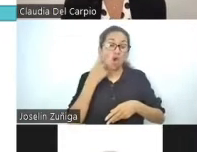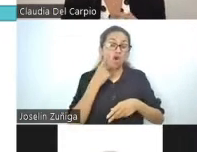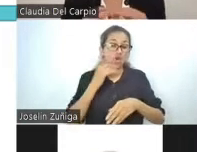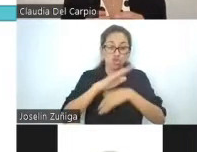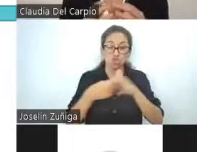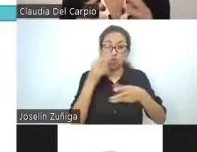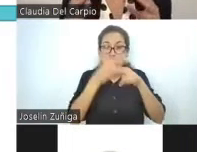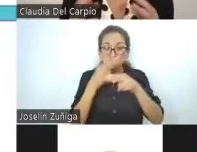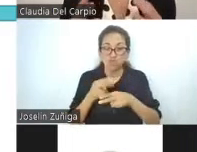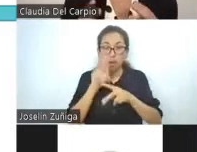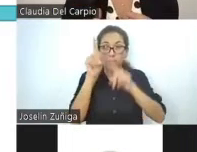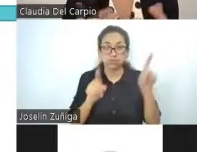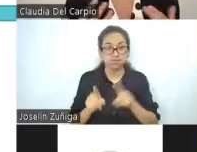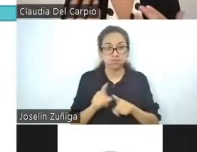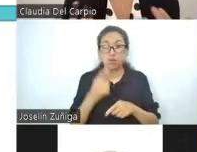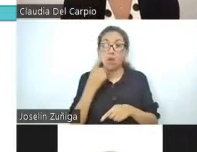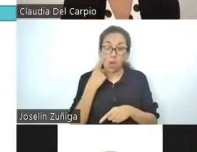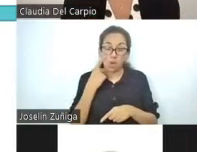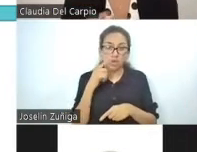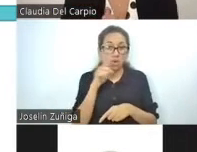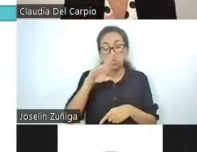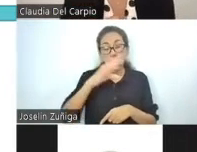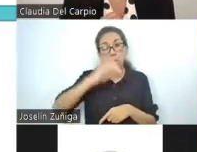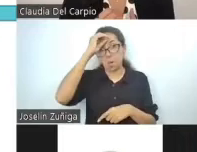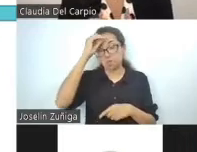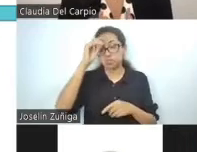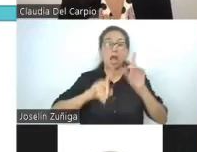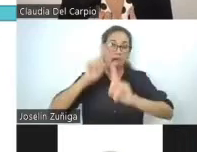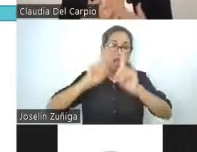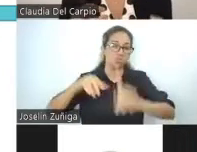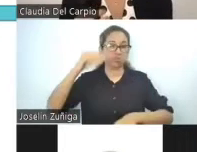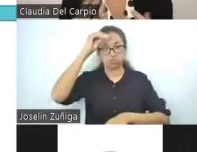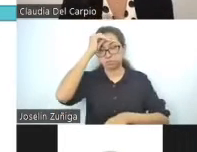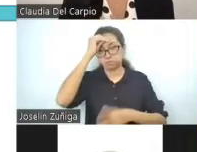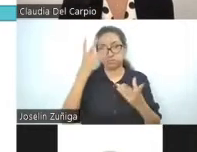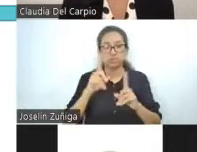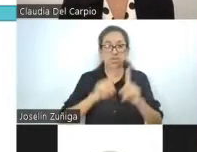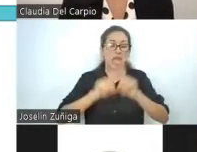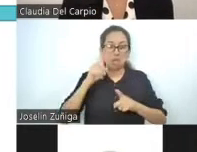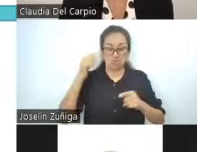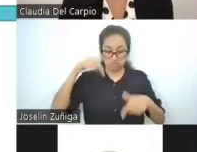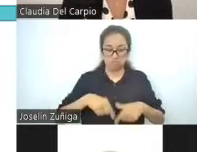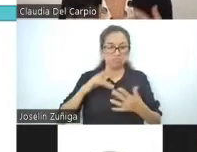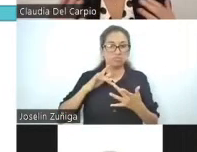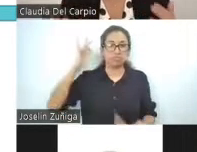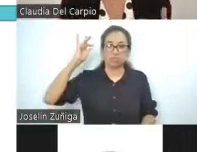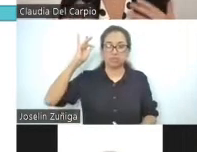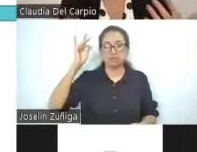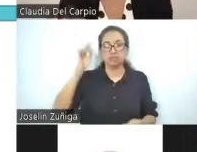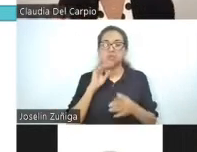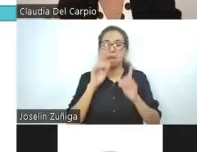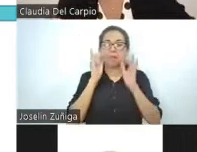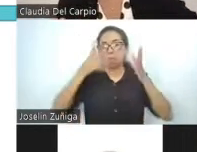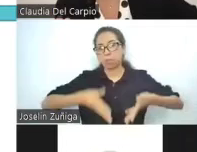ellas? Entonces, hay tanto desconocimiento a veces que hace que uno se desconecte con esta parte del cuerpo.